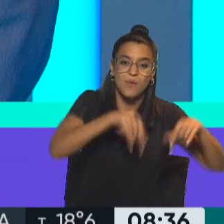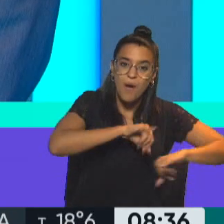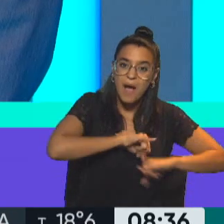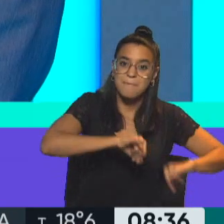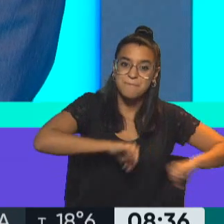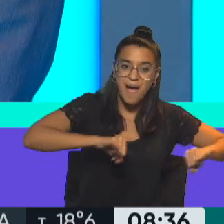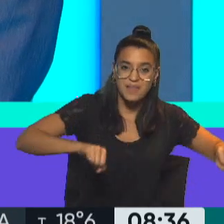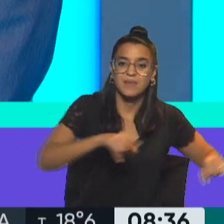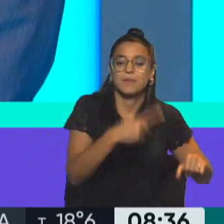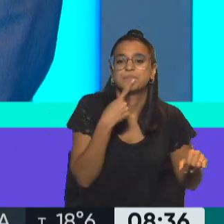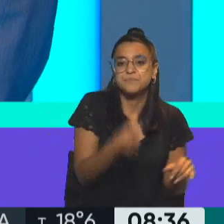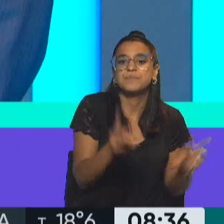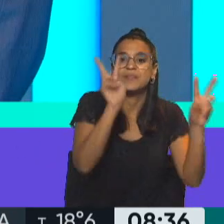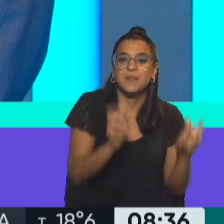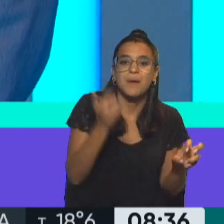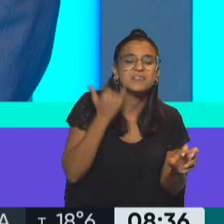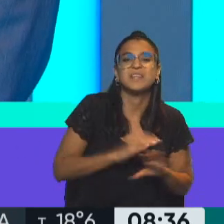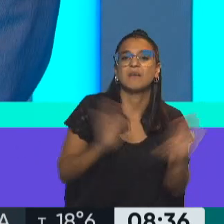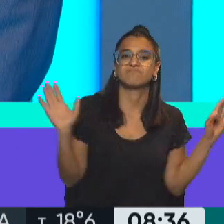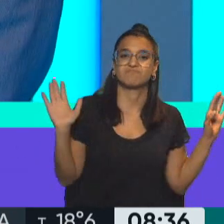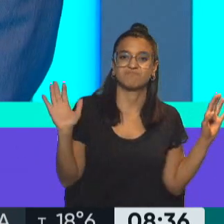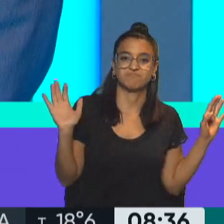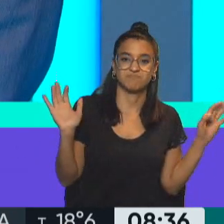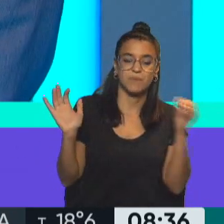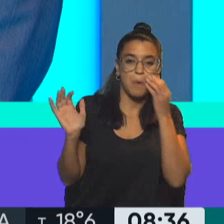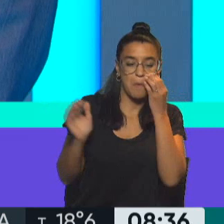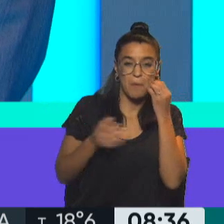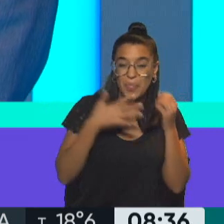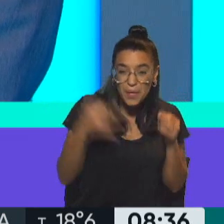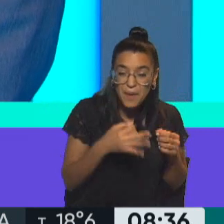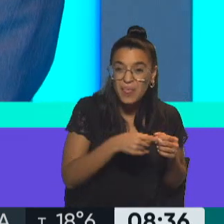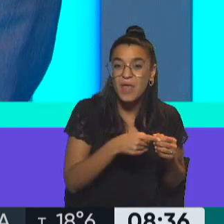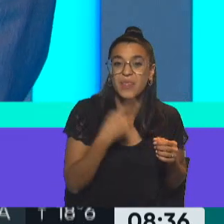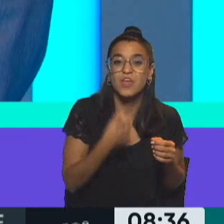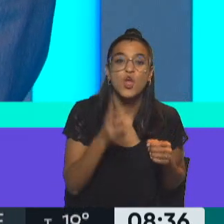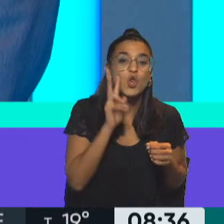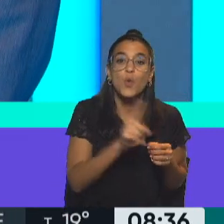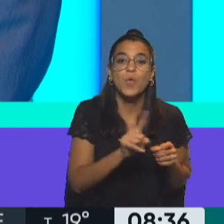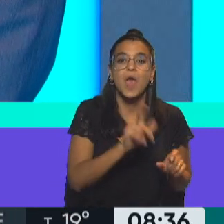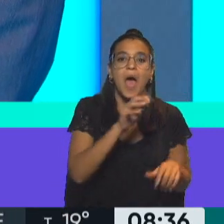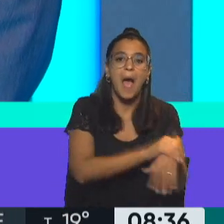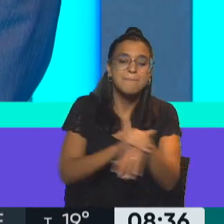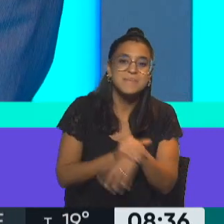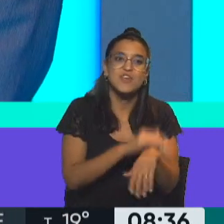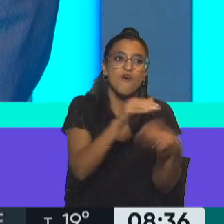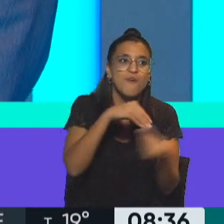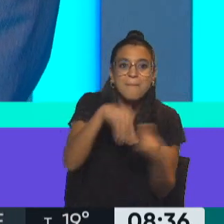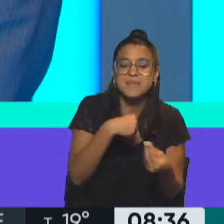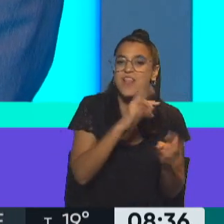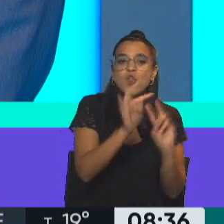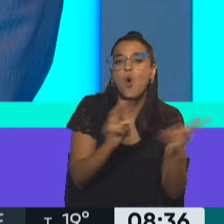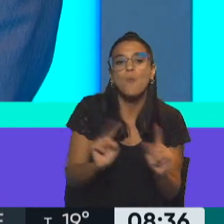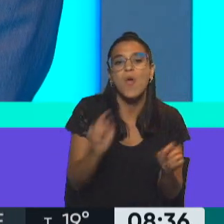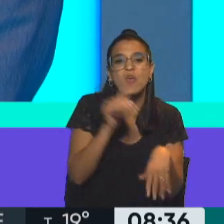vigente es un tema medio que ya fue claro no porque la verdad es que nos vieron morir a sus amigos a sus familiares